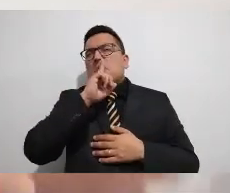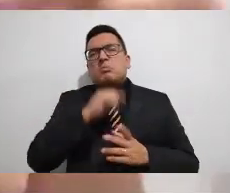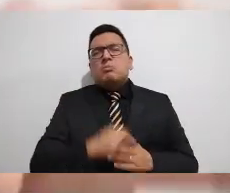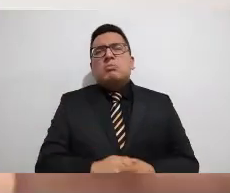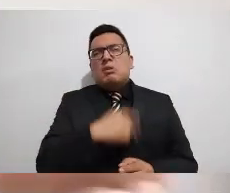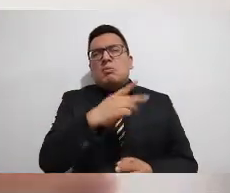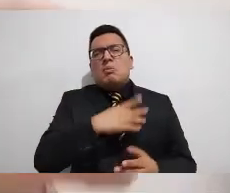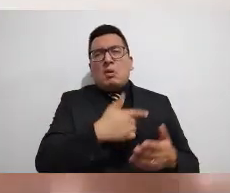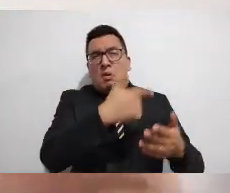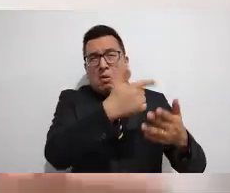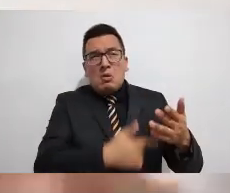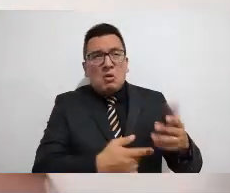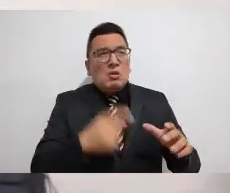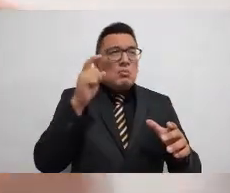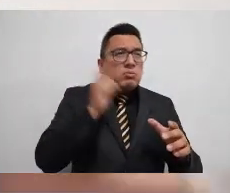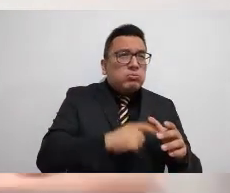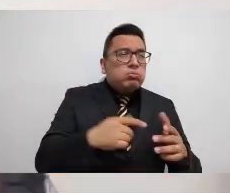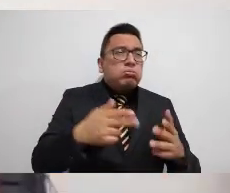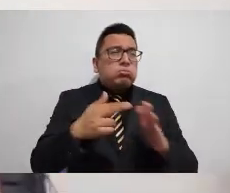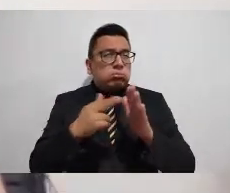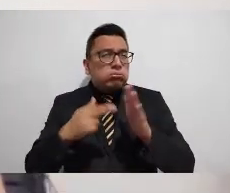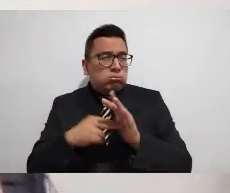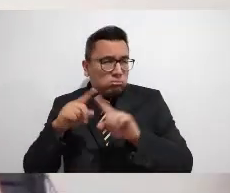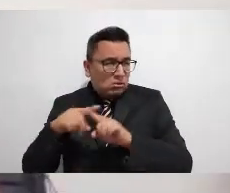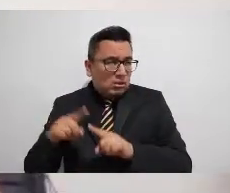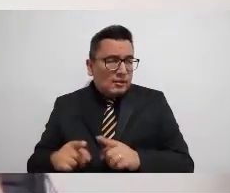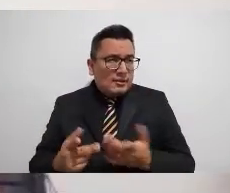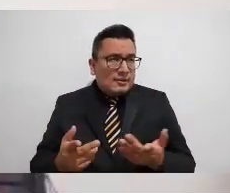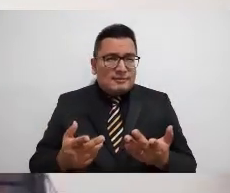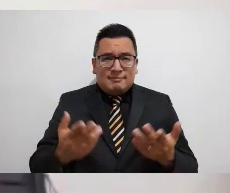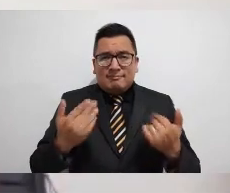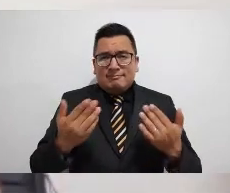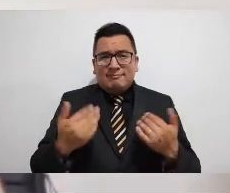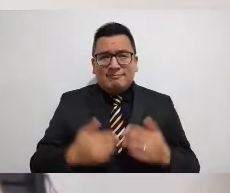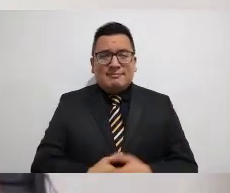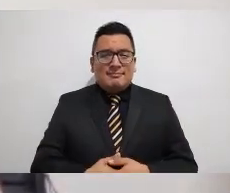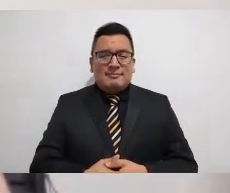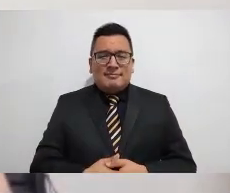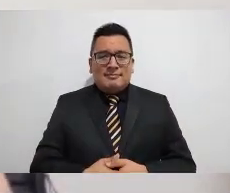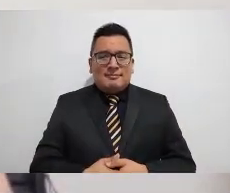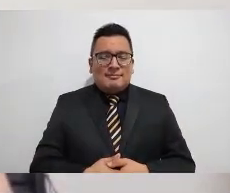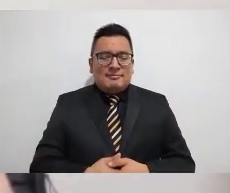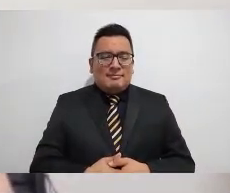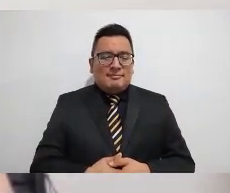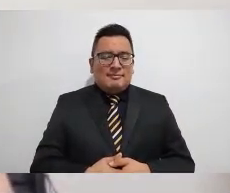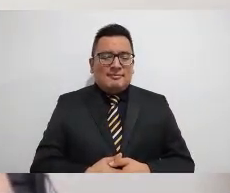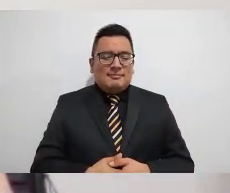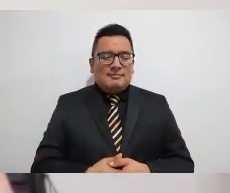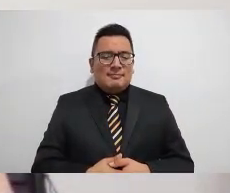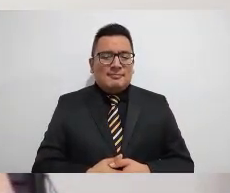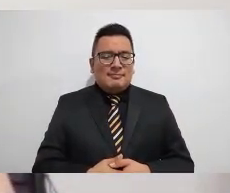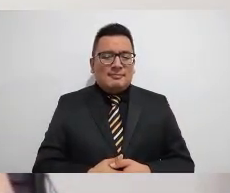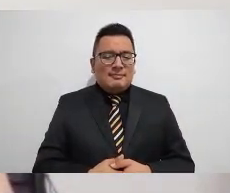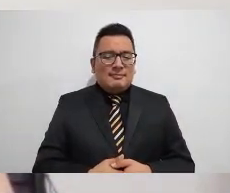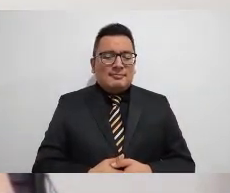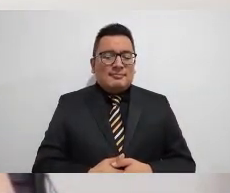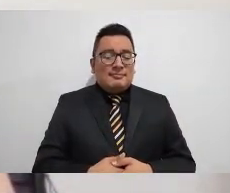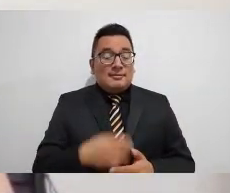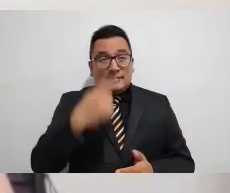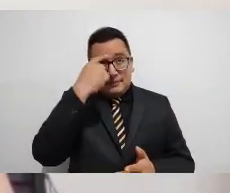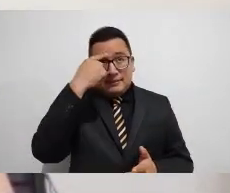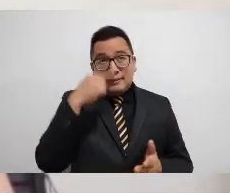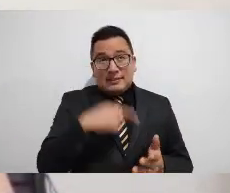hay un registro, no hay todo esto que hacemos en partidos políticos. Entonces, en realidad, creo que